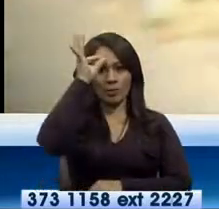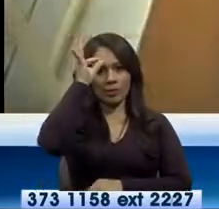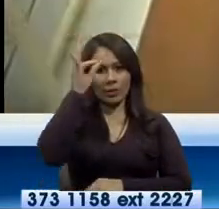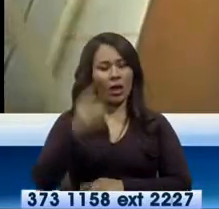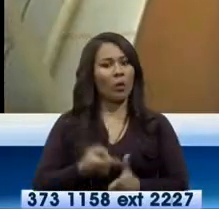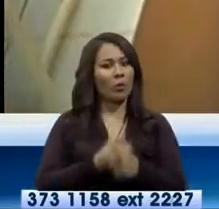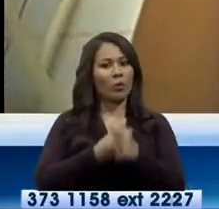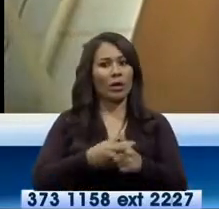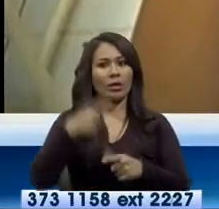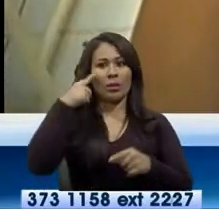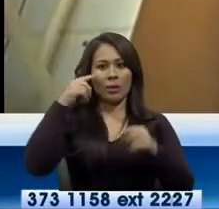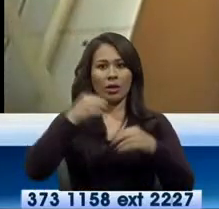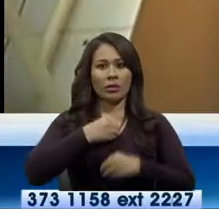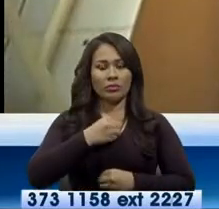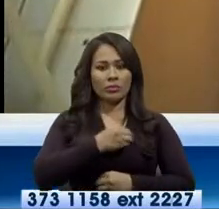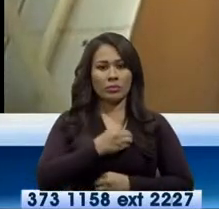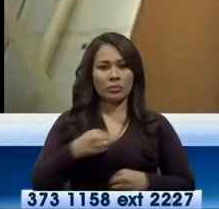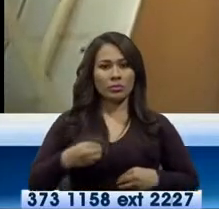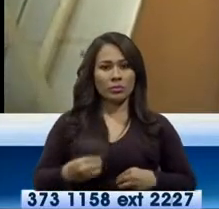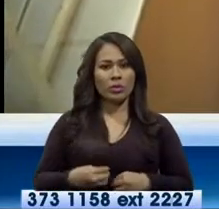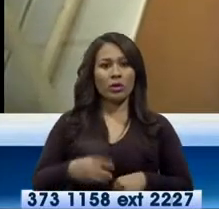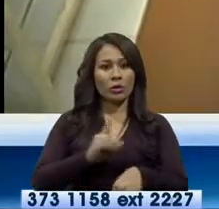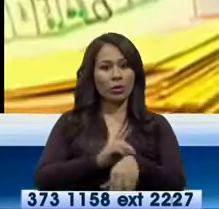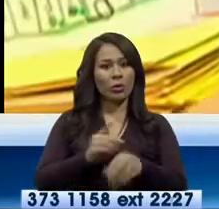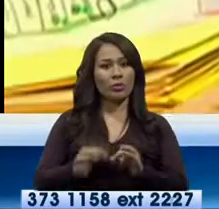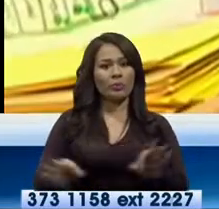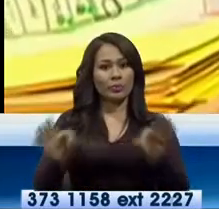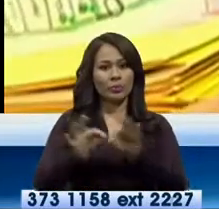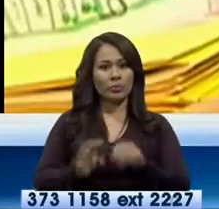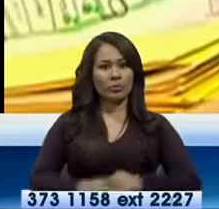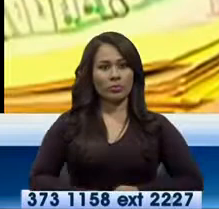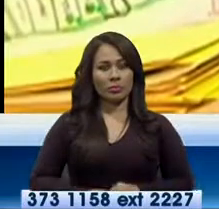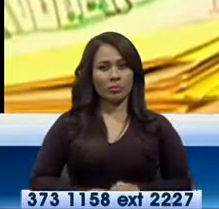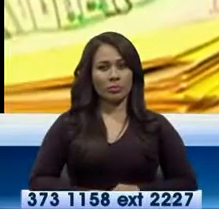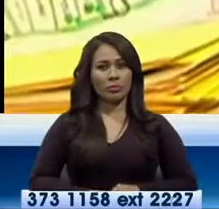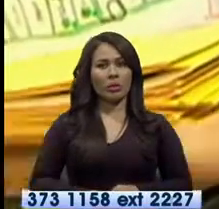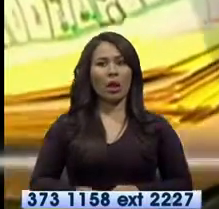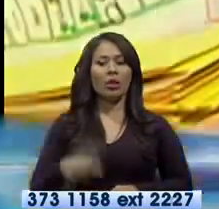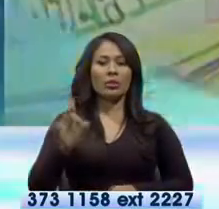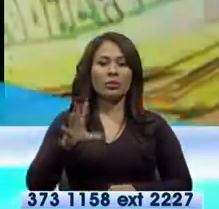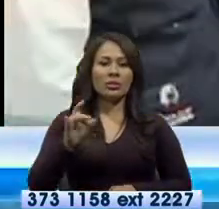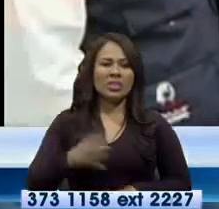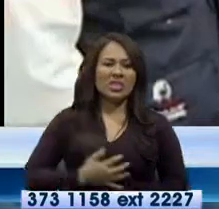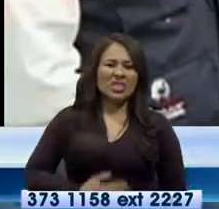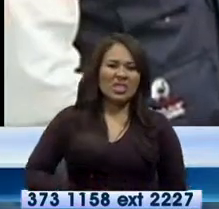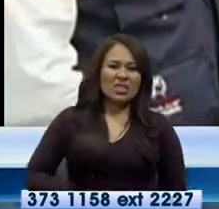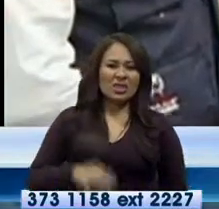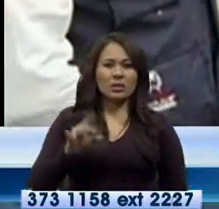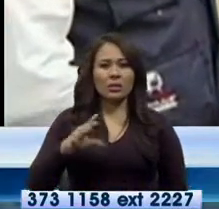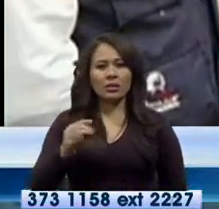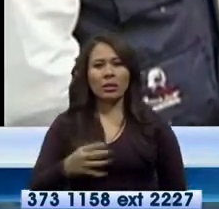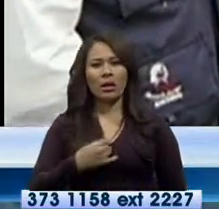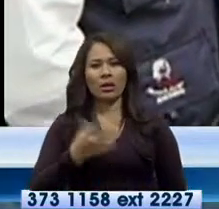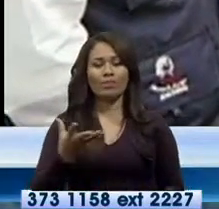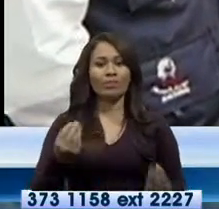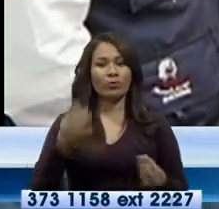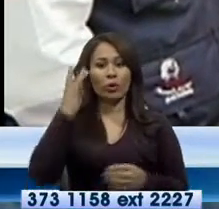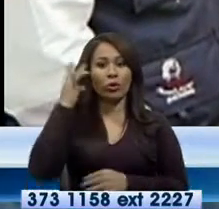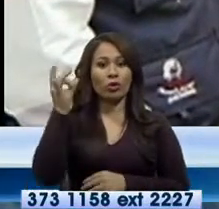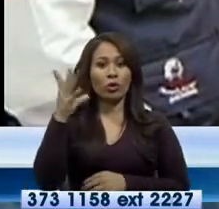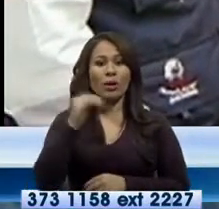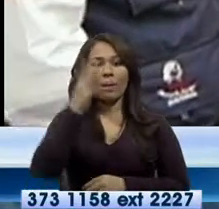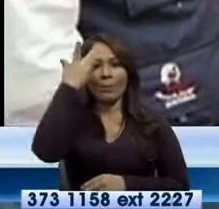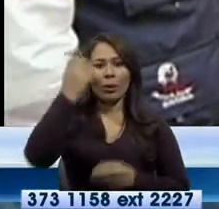salud para las respectivas valoraciones médicas. Estaban con malestar, con dolor por el cuadro de la abstinencia. No encontramos